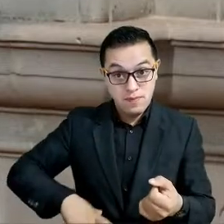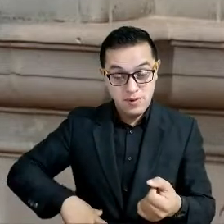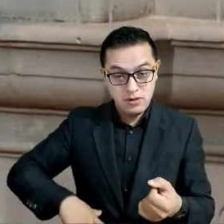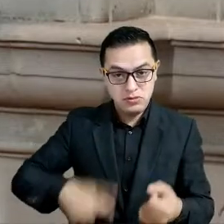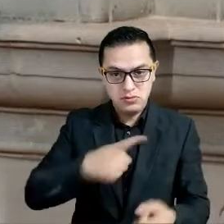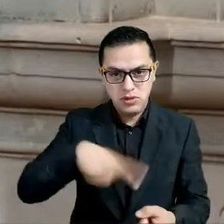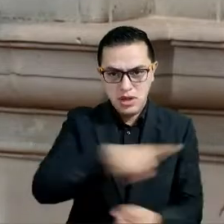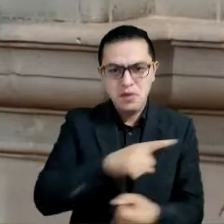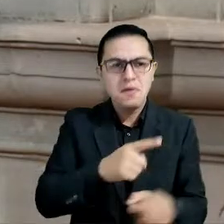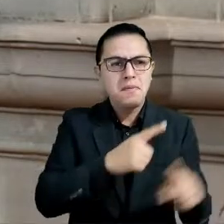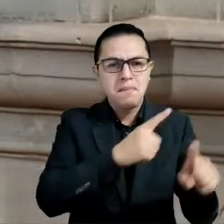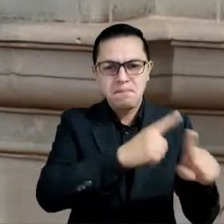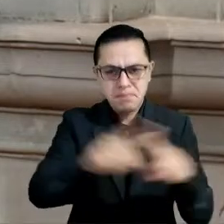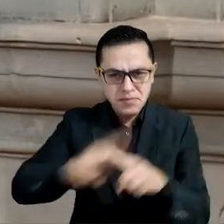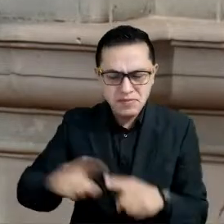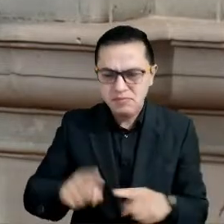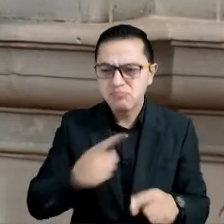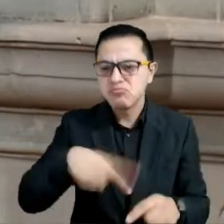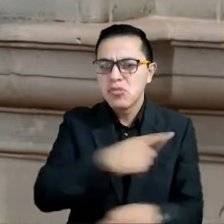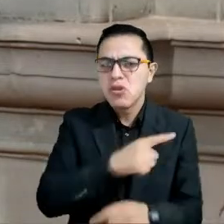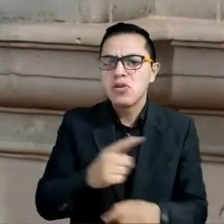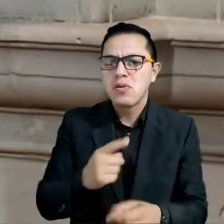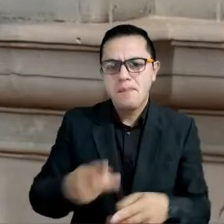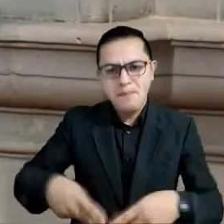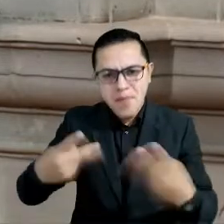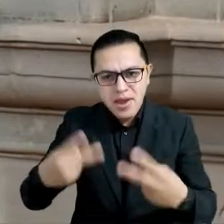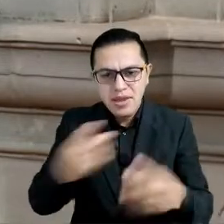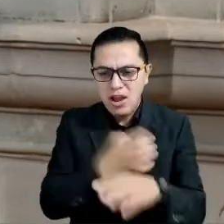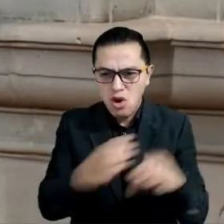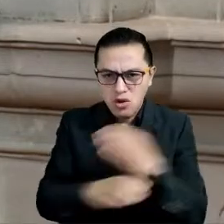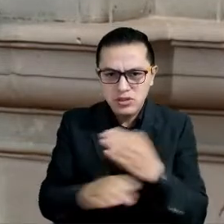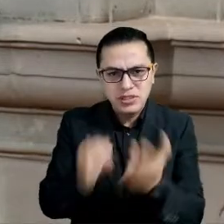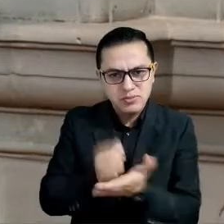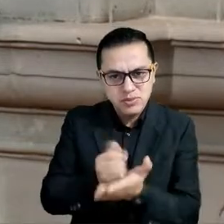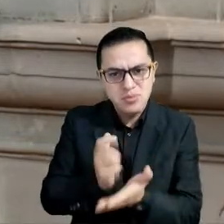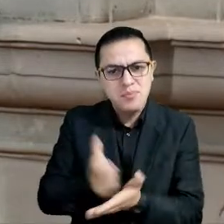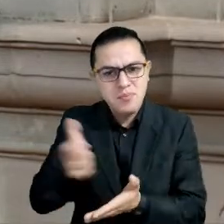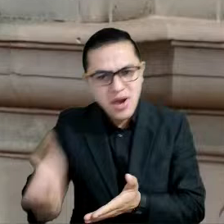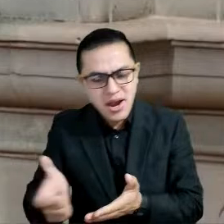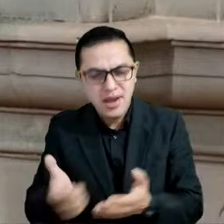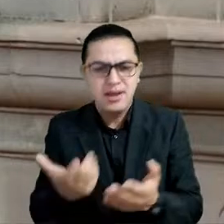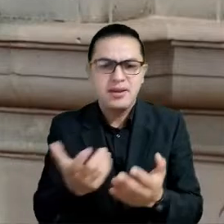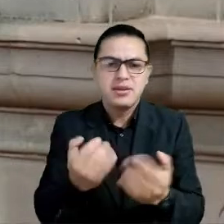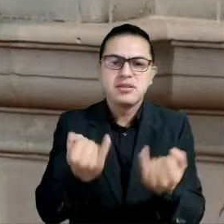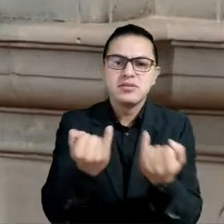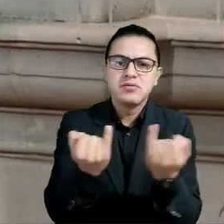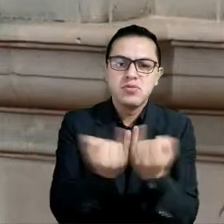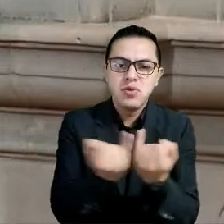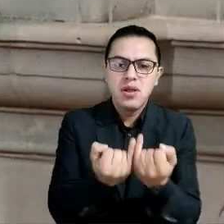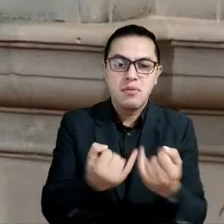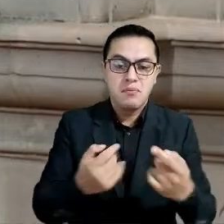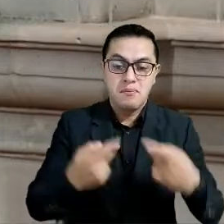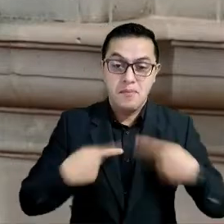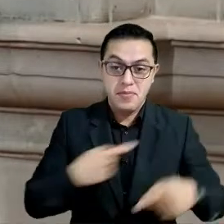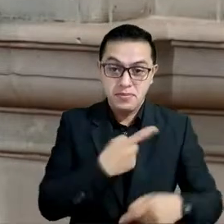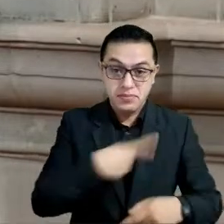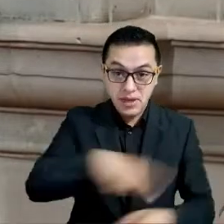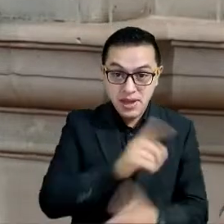públicas, poderes legislativo y judicial, órganos autónomos, los provenientes de